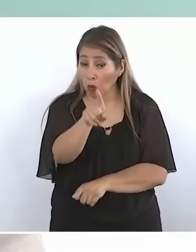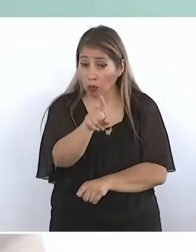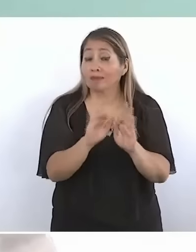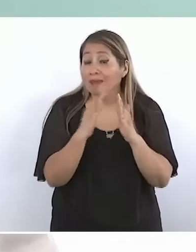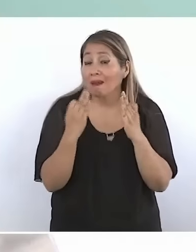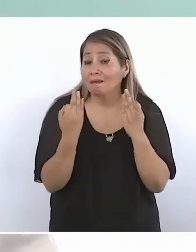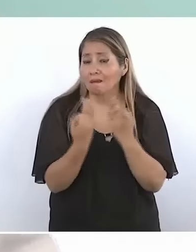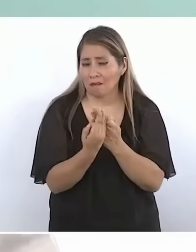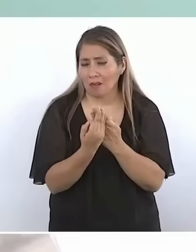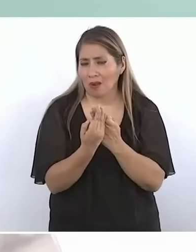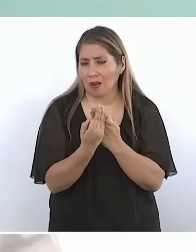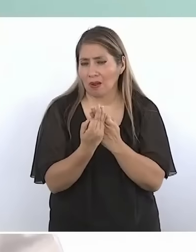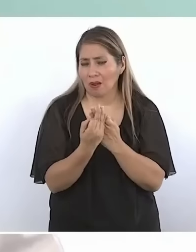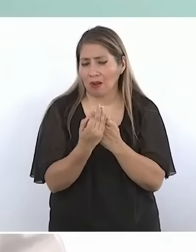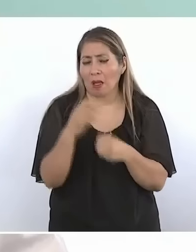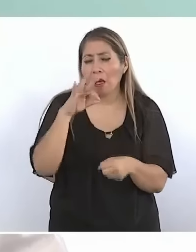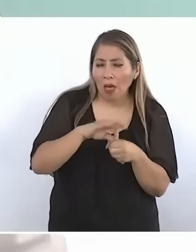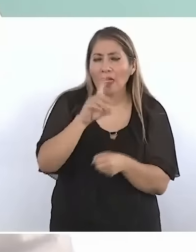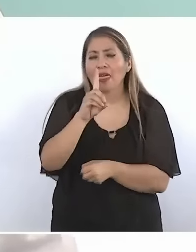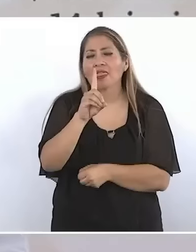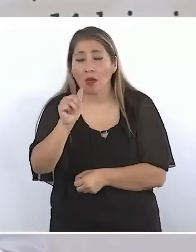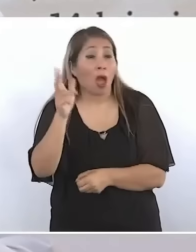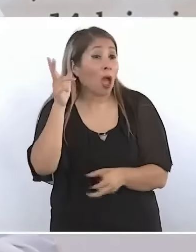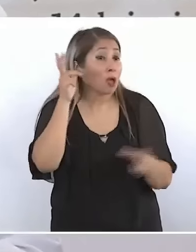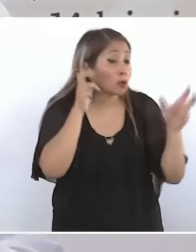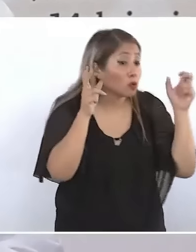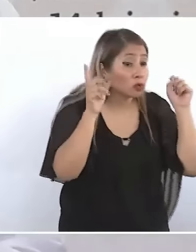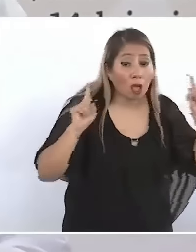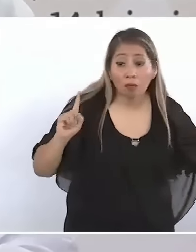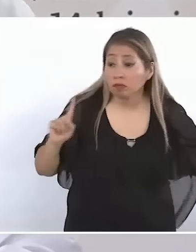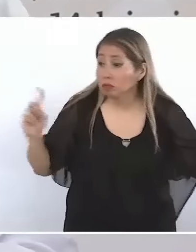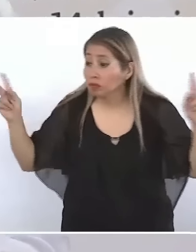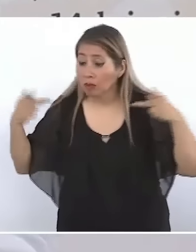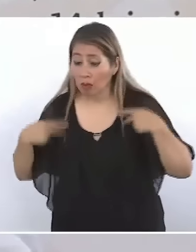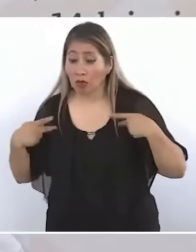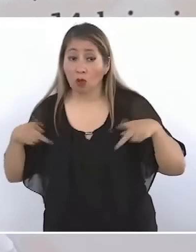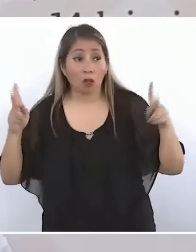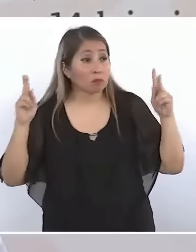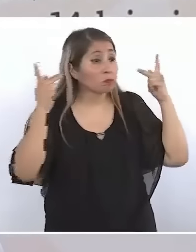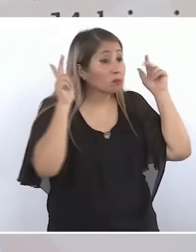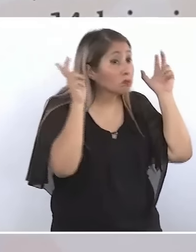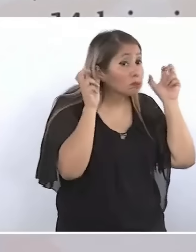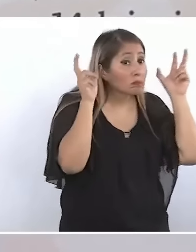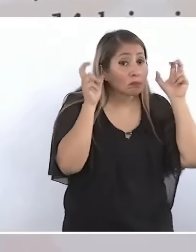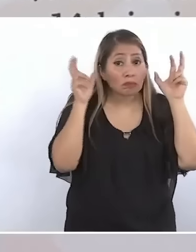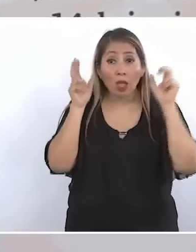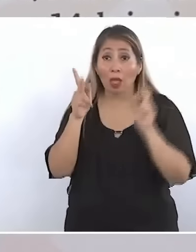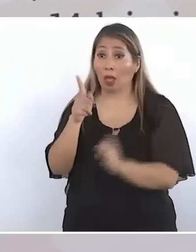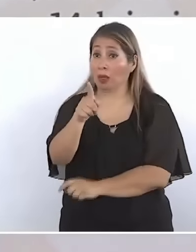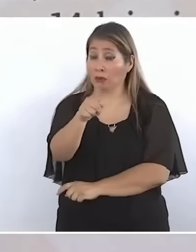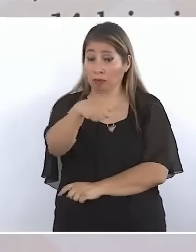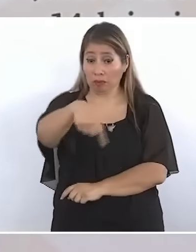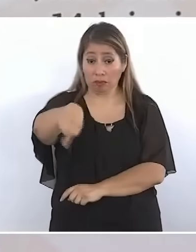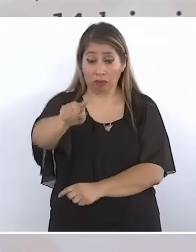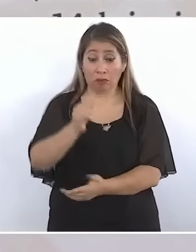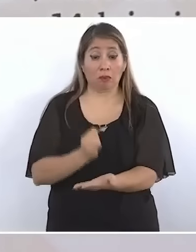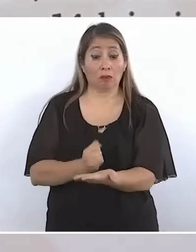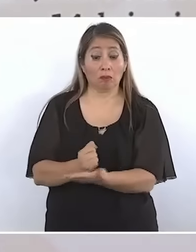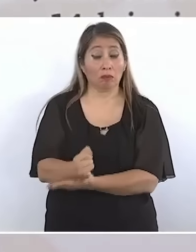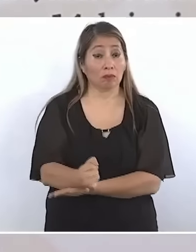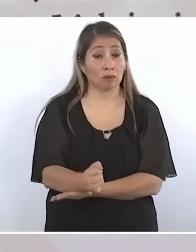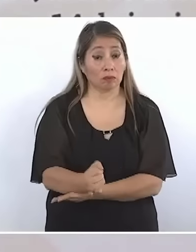democrático, escuchando a la gente y dejando a la gente que decida, porque en la